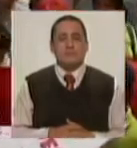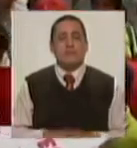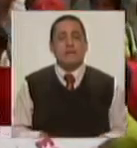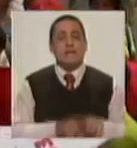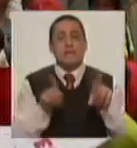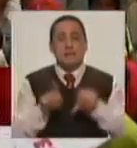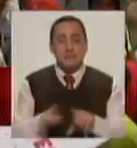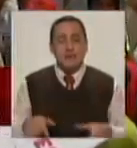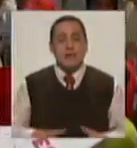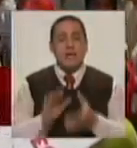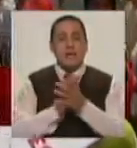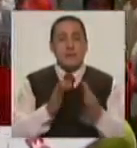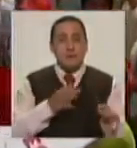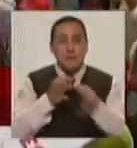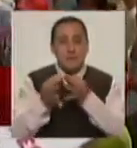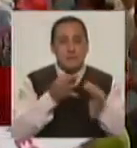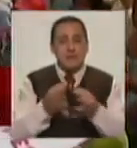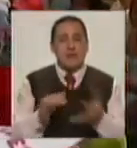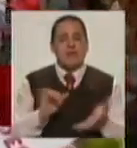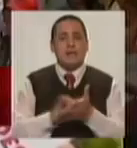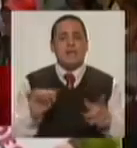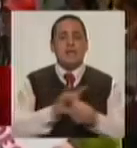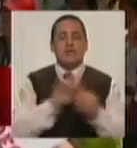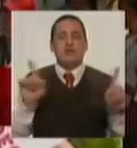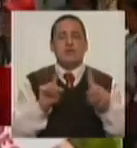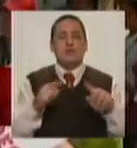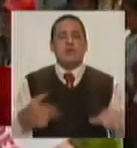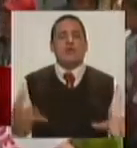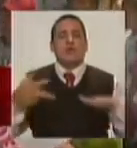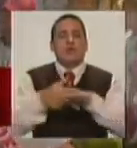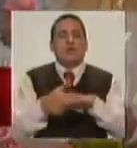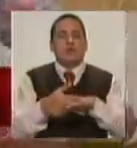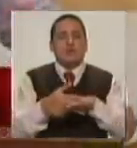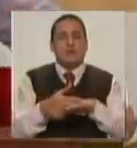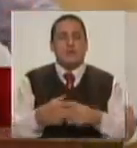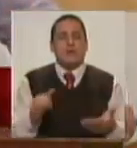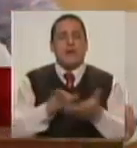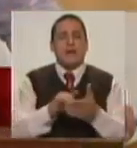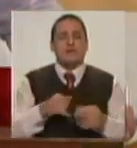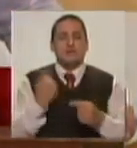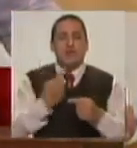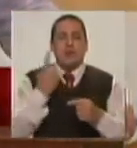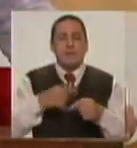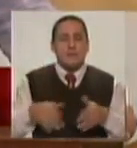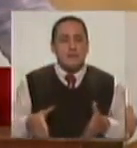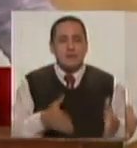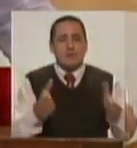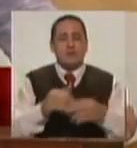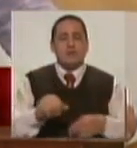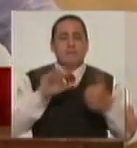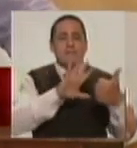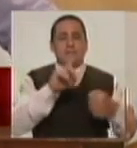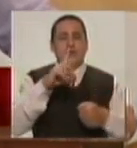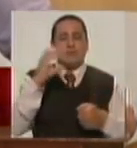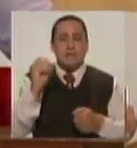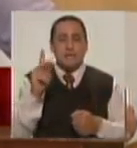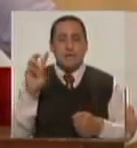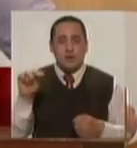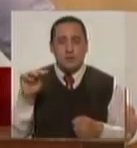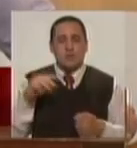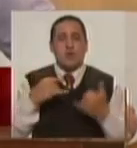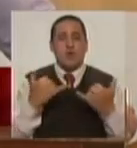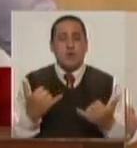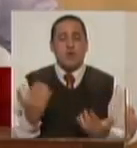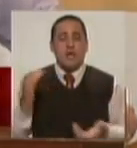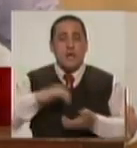Y también, amigos, enfatizar que no nos estamos limitando a pavimentar los 610 kilómetros. El contrato